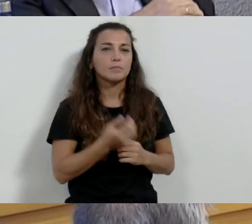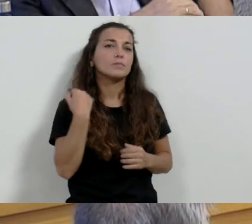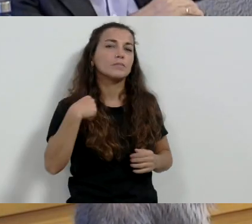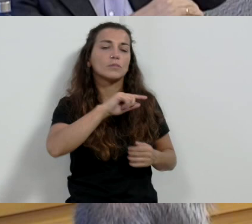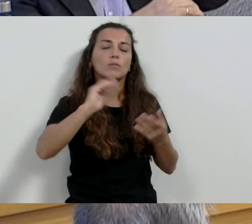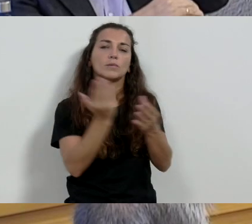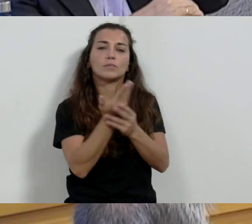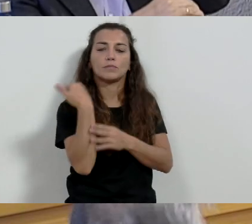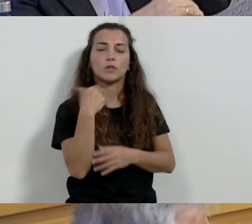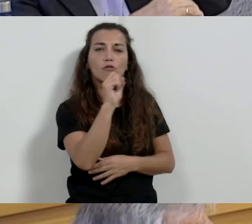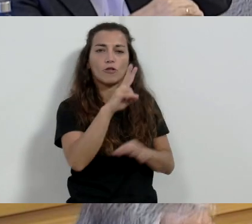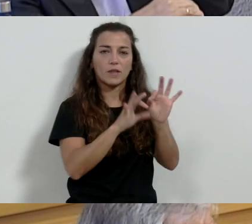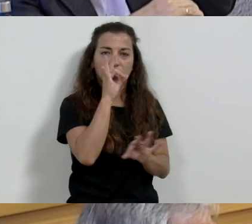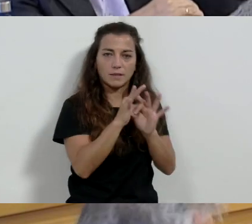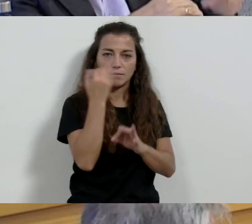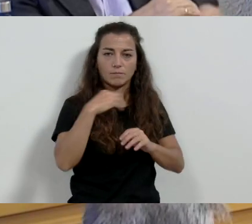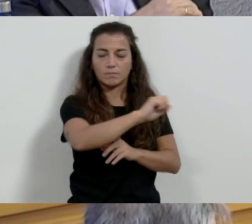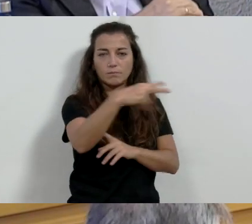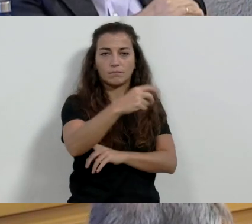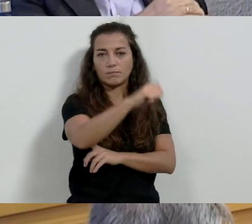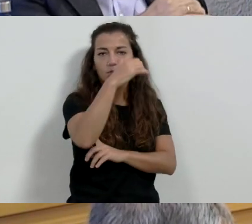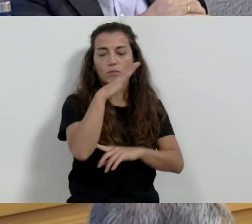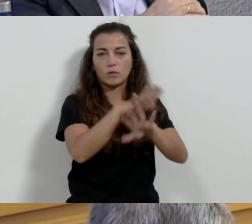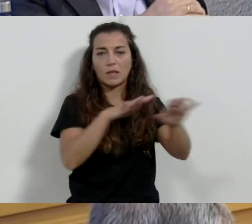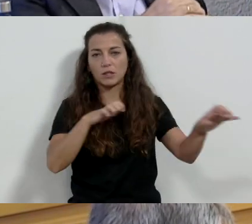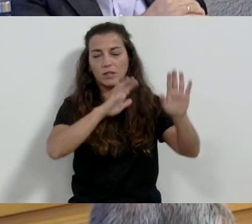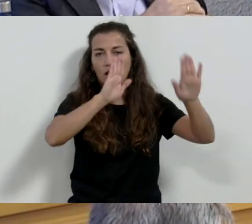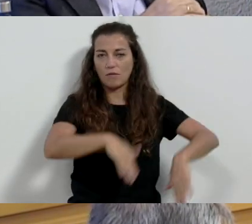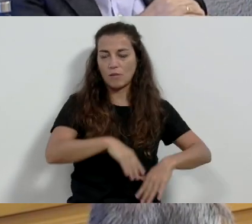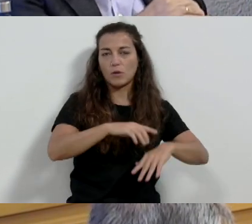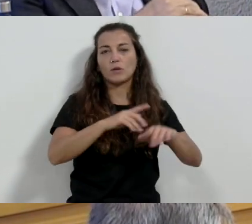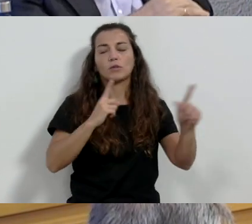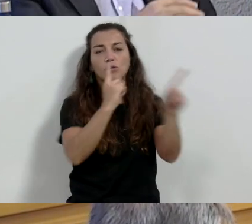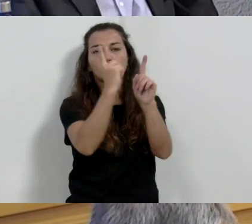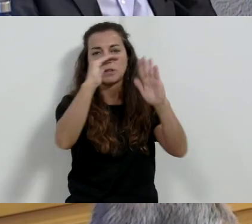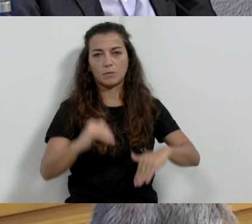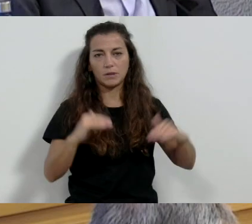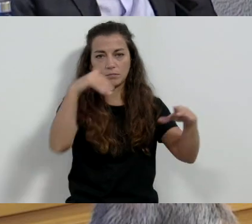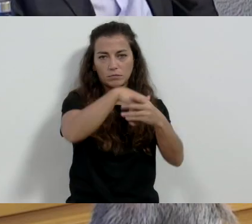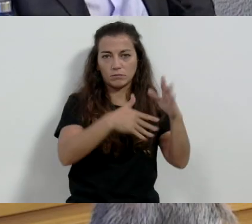de septiembre. El dictamen fue favorable al haber obtenido más votos a favor que en contra.